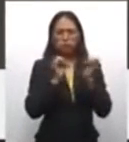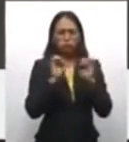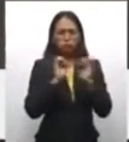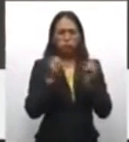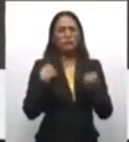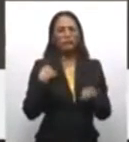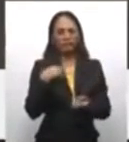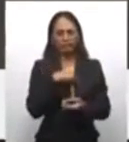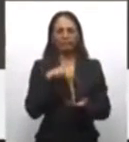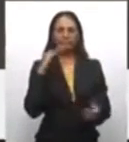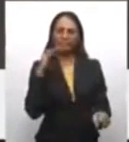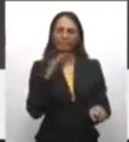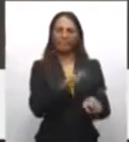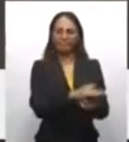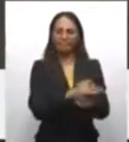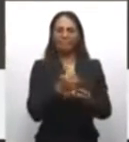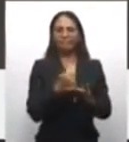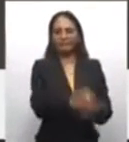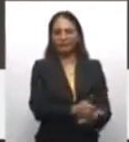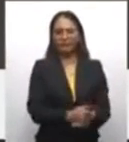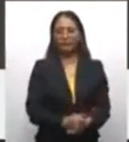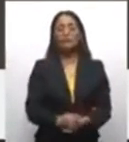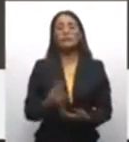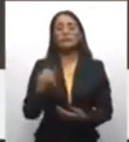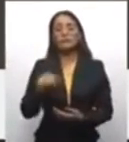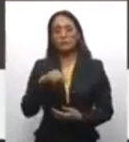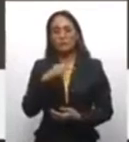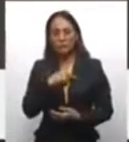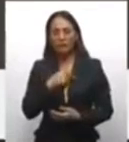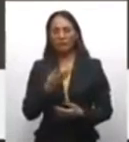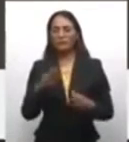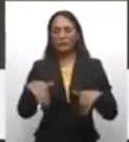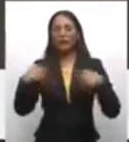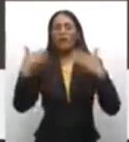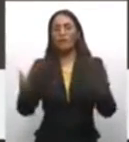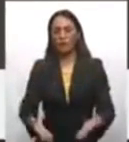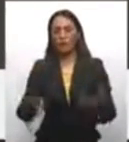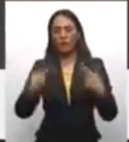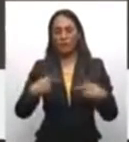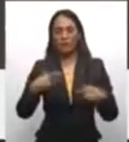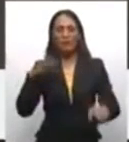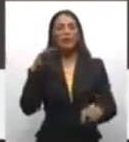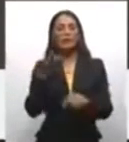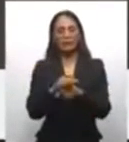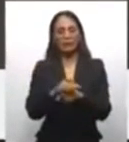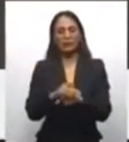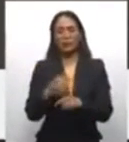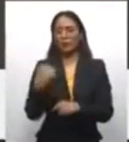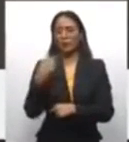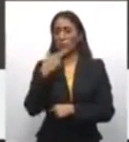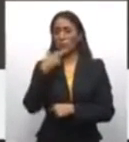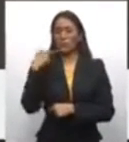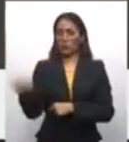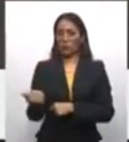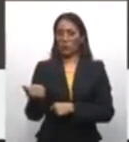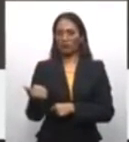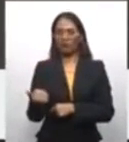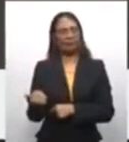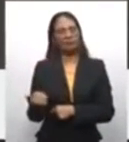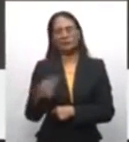de manera ignorante decir que los defensores públicos no sirven para nada cuando realmente no se sabe de qué